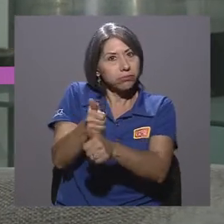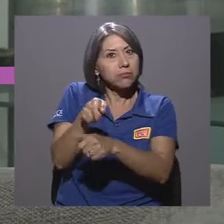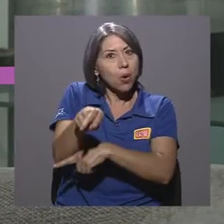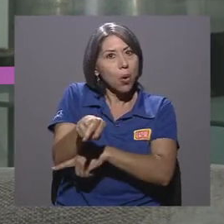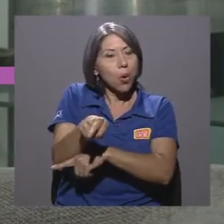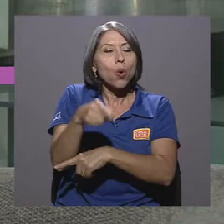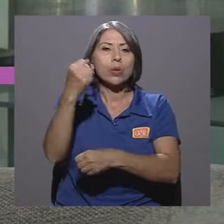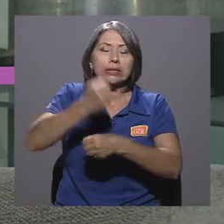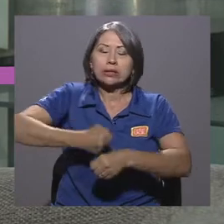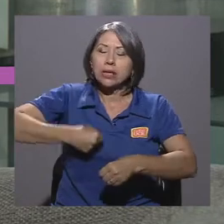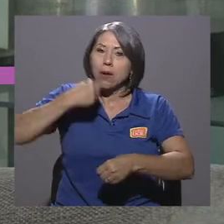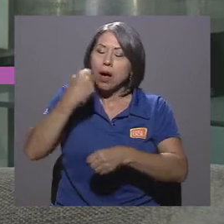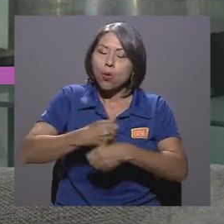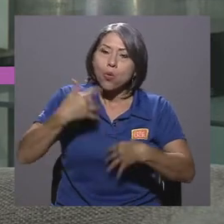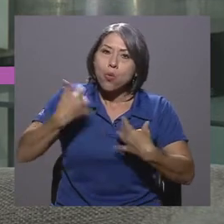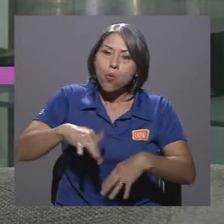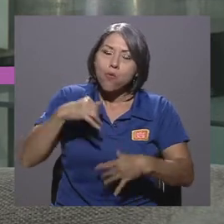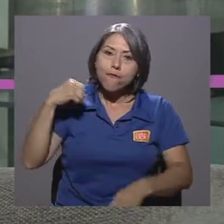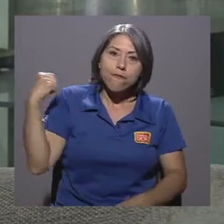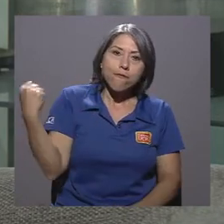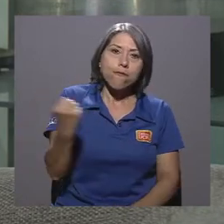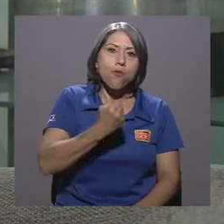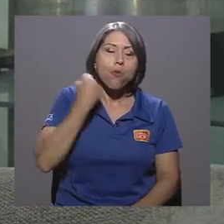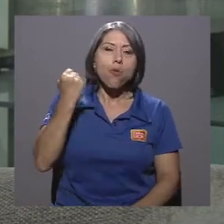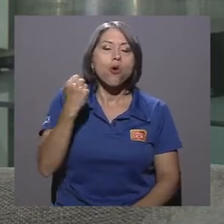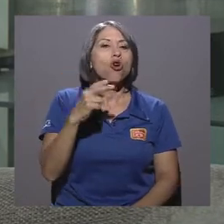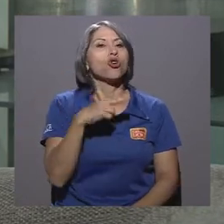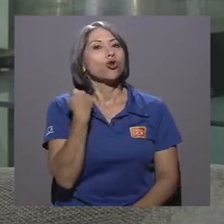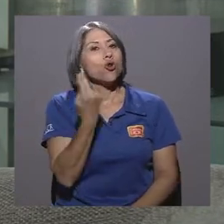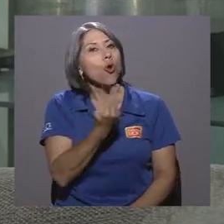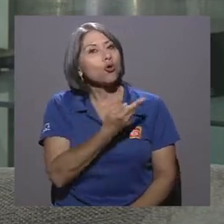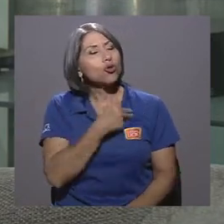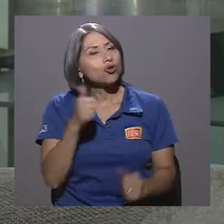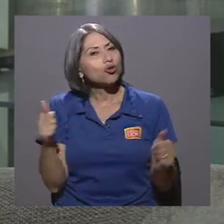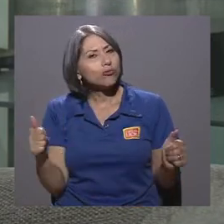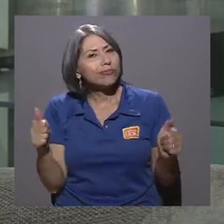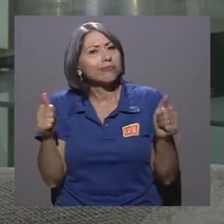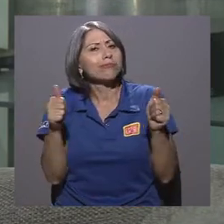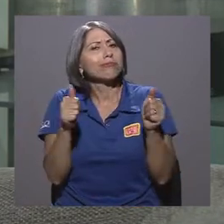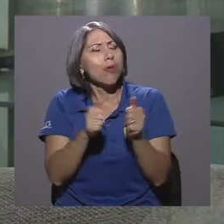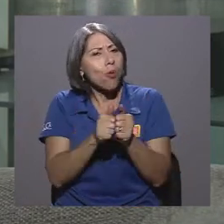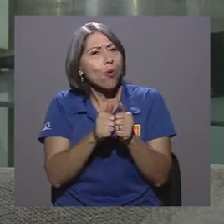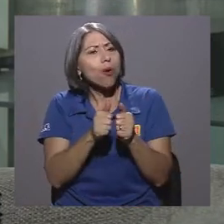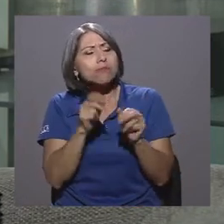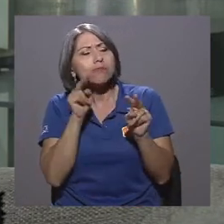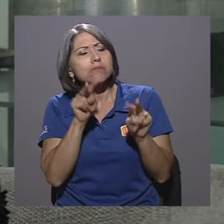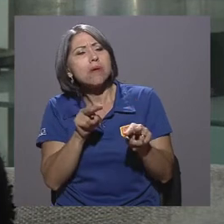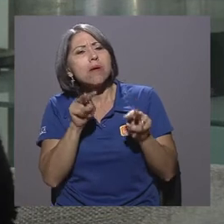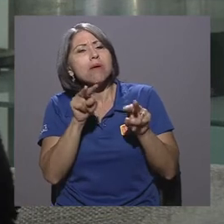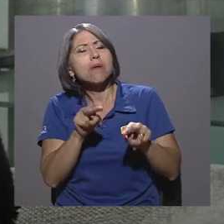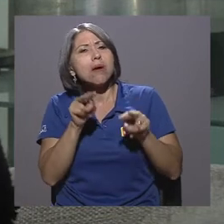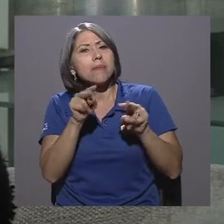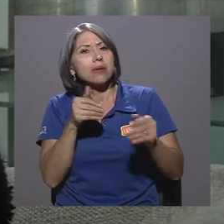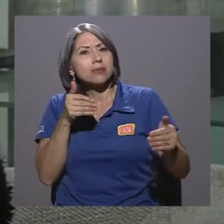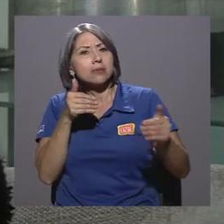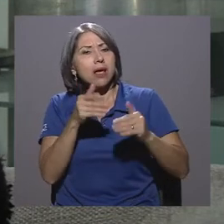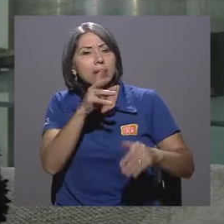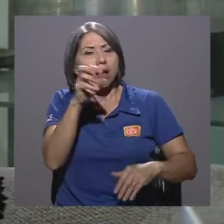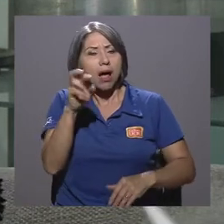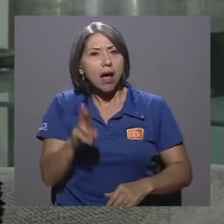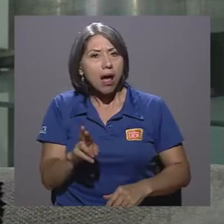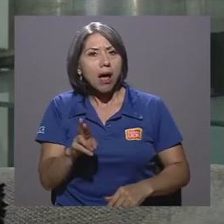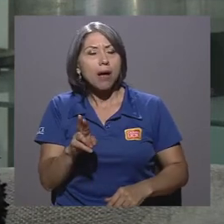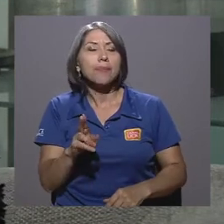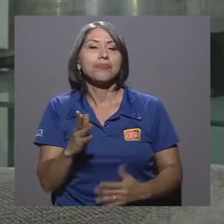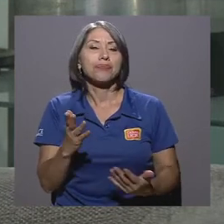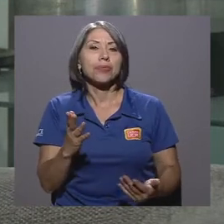hecho un trabajo súper intensivo, nosotros le hemos hecho un acompañamiento súper de cerca. Y lo que